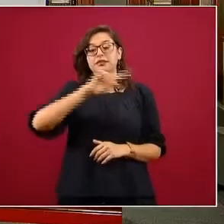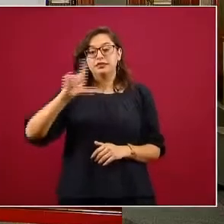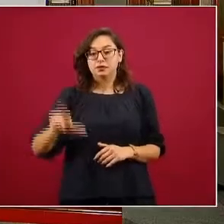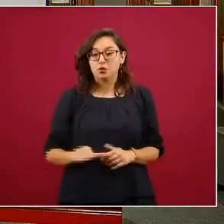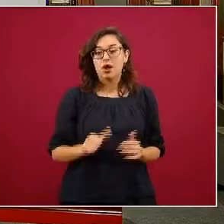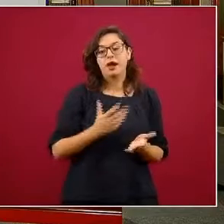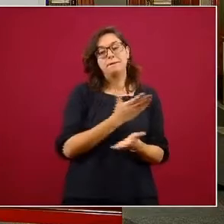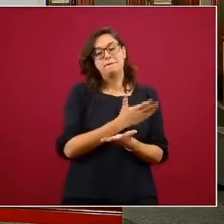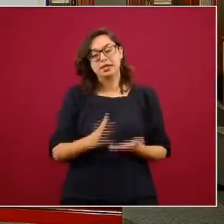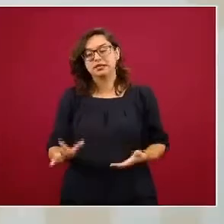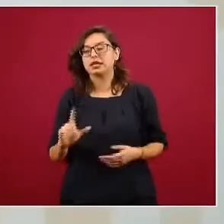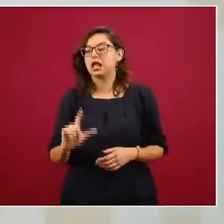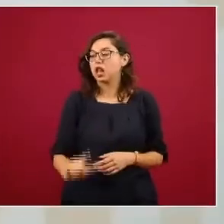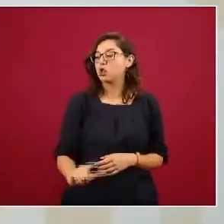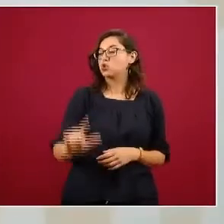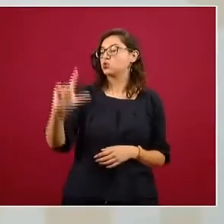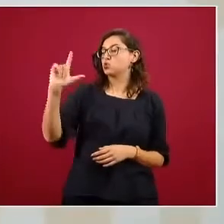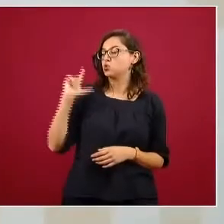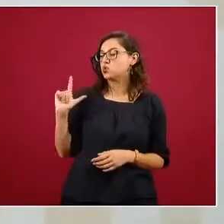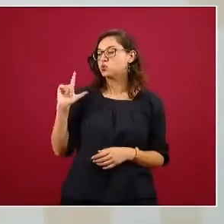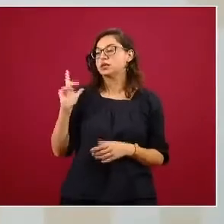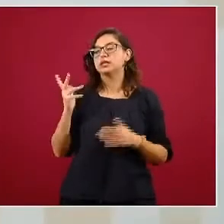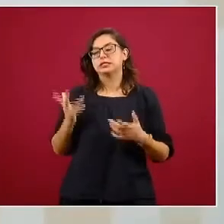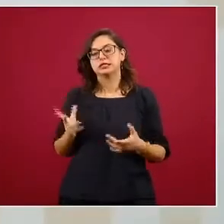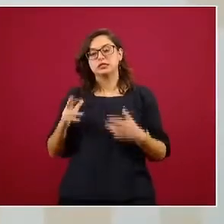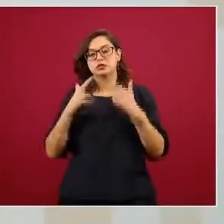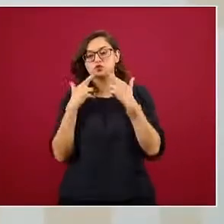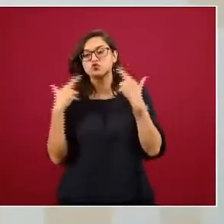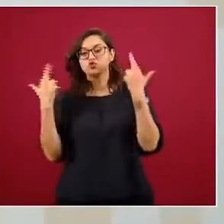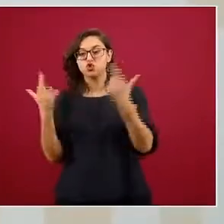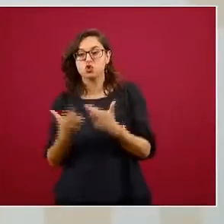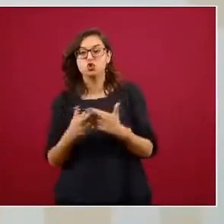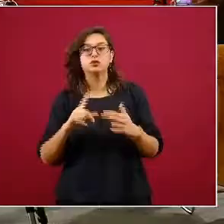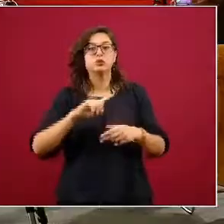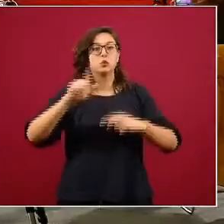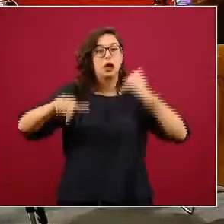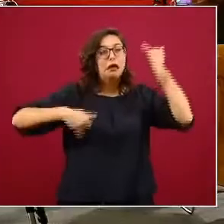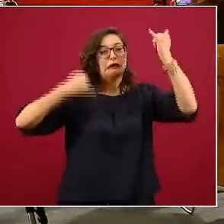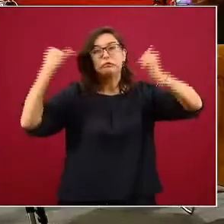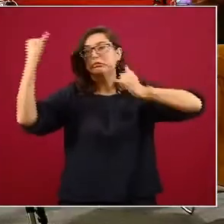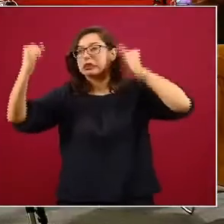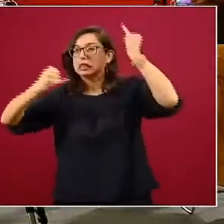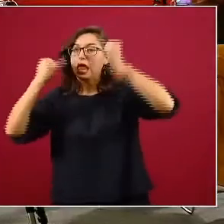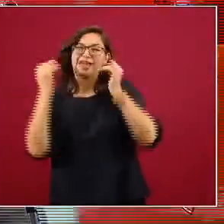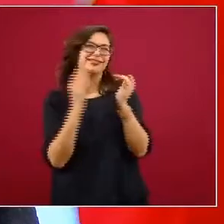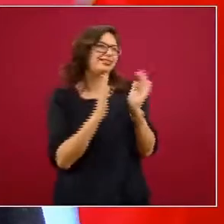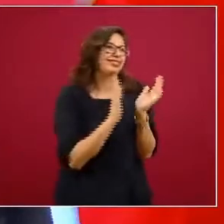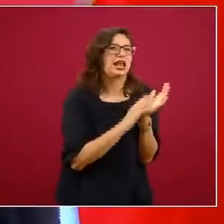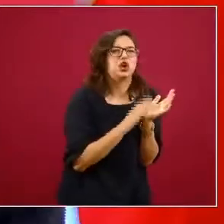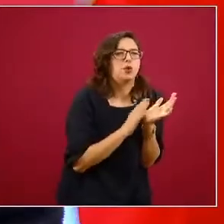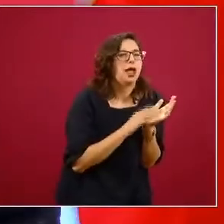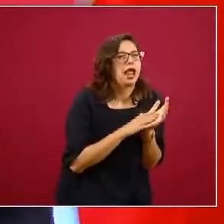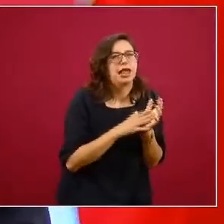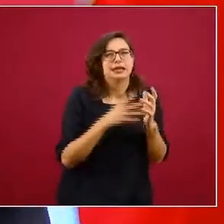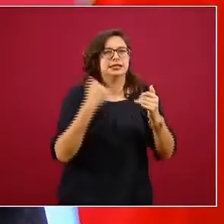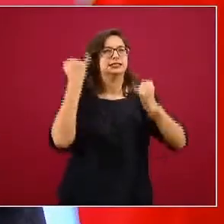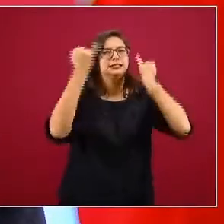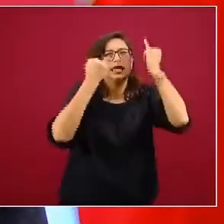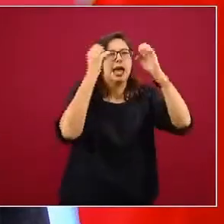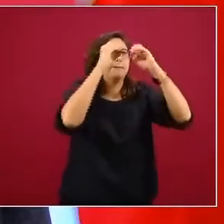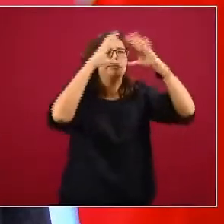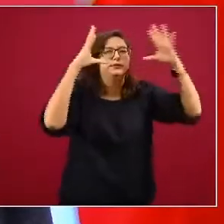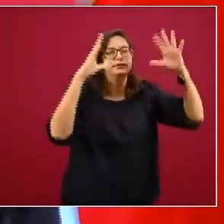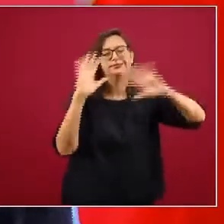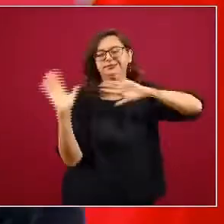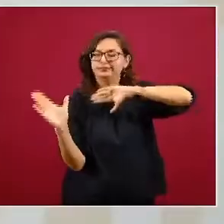todo lo demás es un poco de la especulación y la novela de que si yo no estoy confirmado y tal. No. Ahí mismo en la